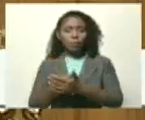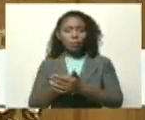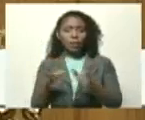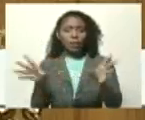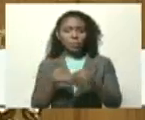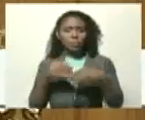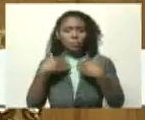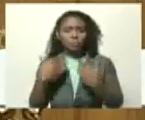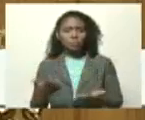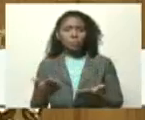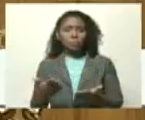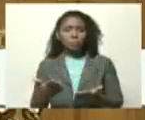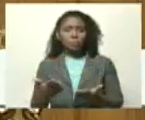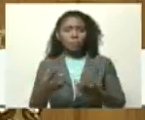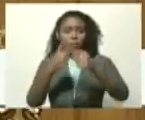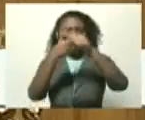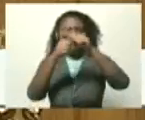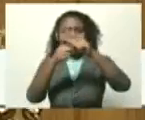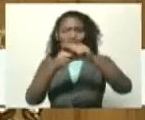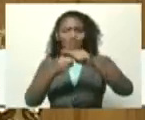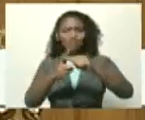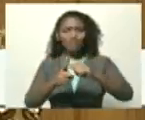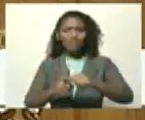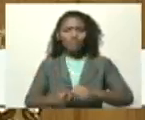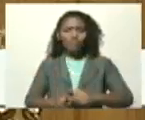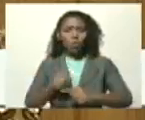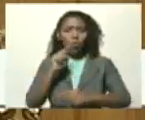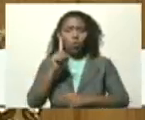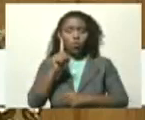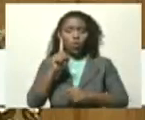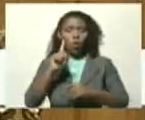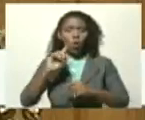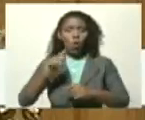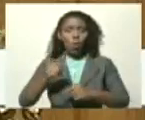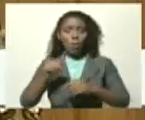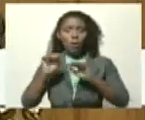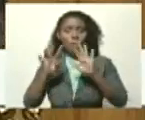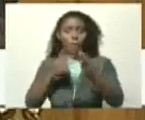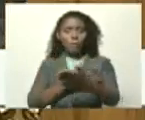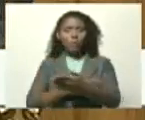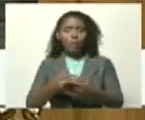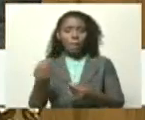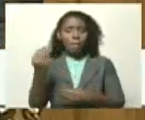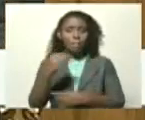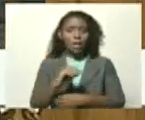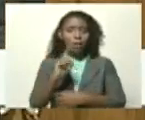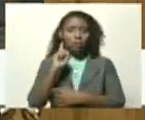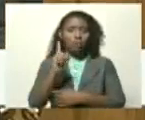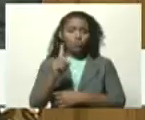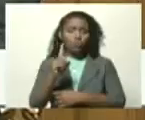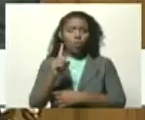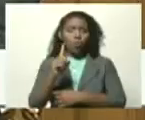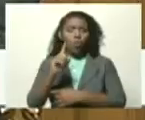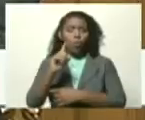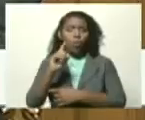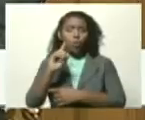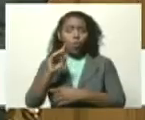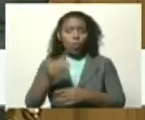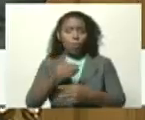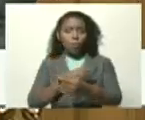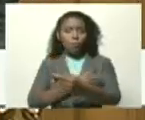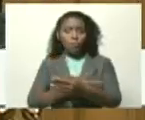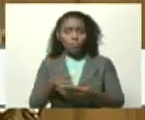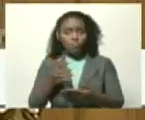conclusión, si sumamos 1,9 millones más 1,9 millardos más